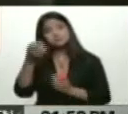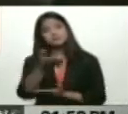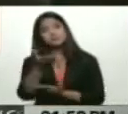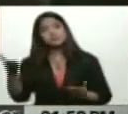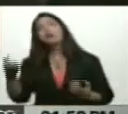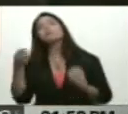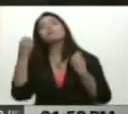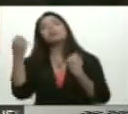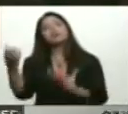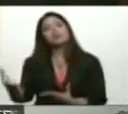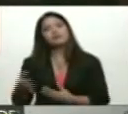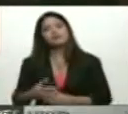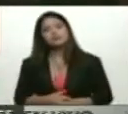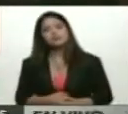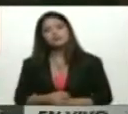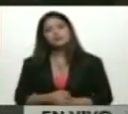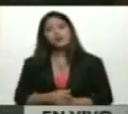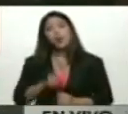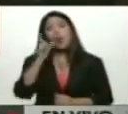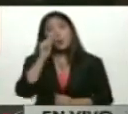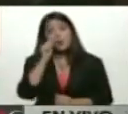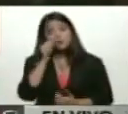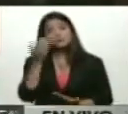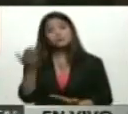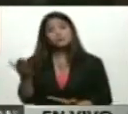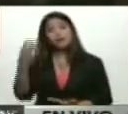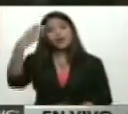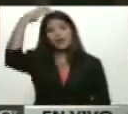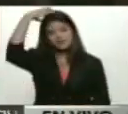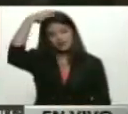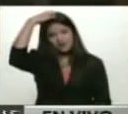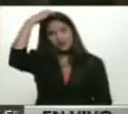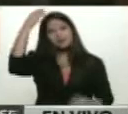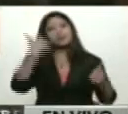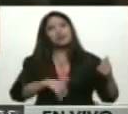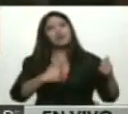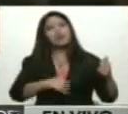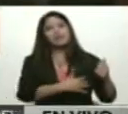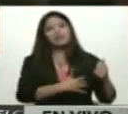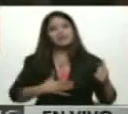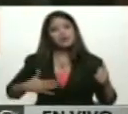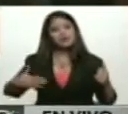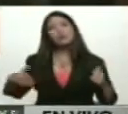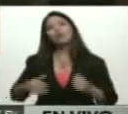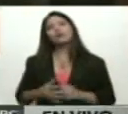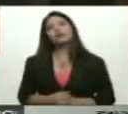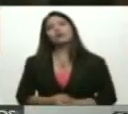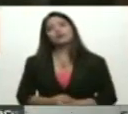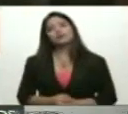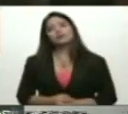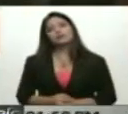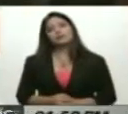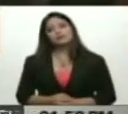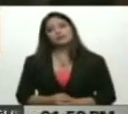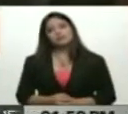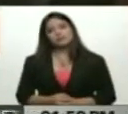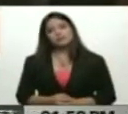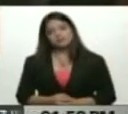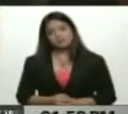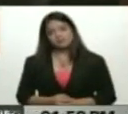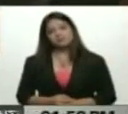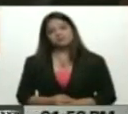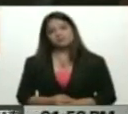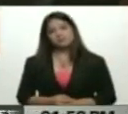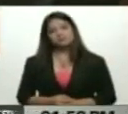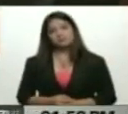entregarle anselmo lópez al rey de la bandola la más alta designación que la